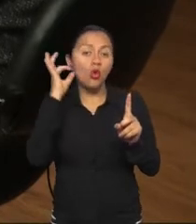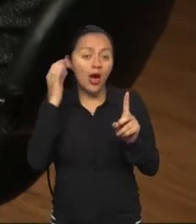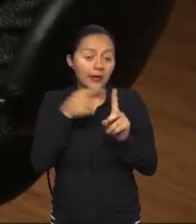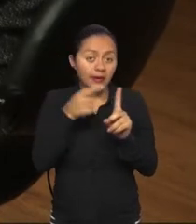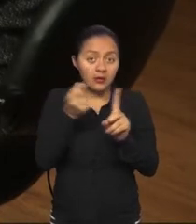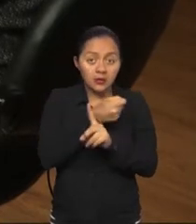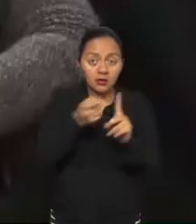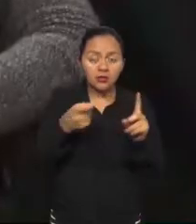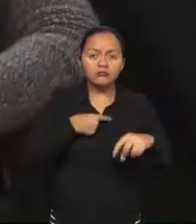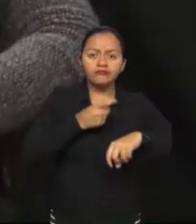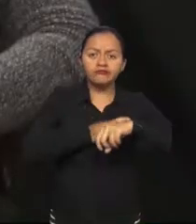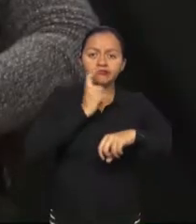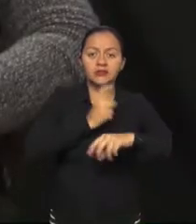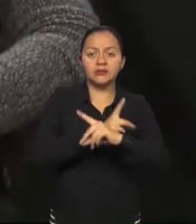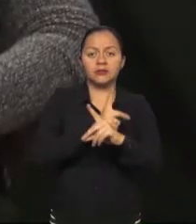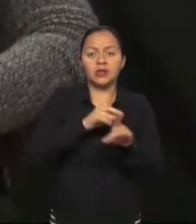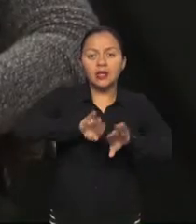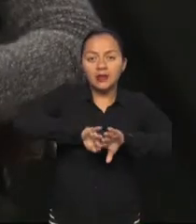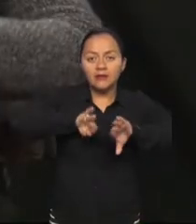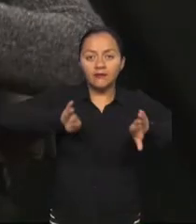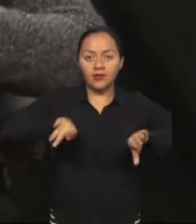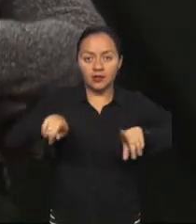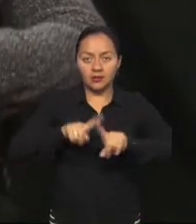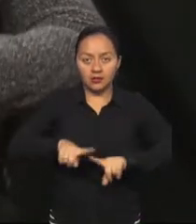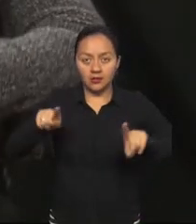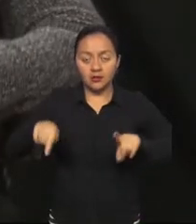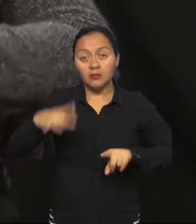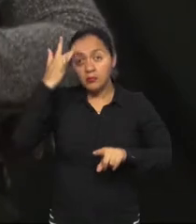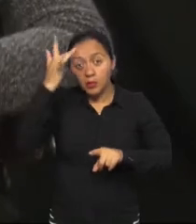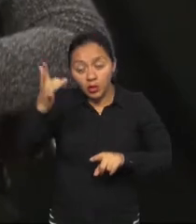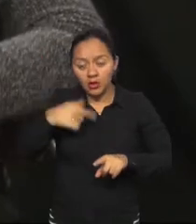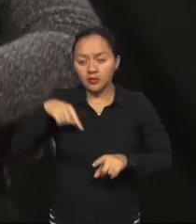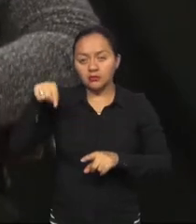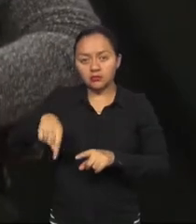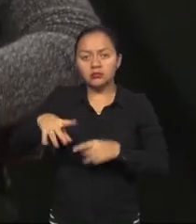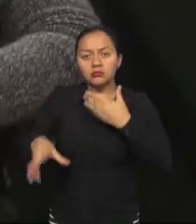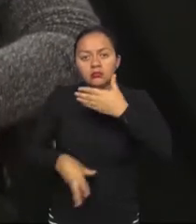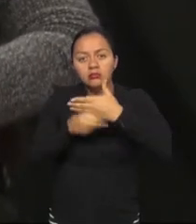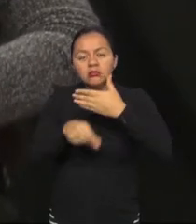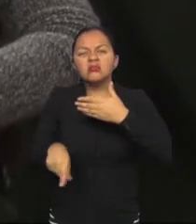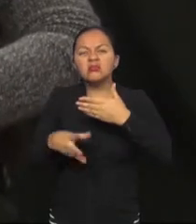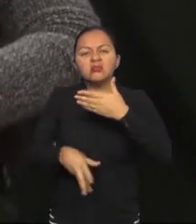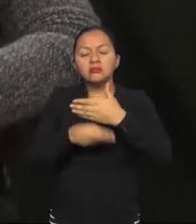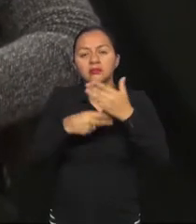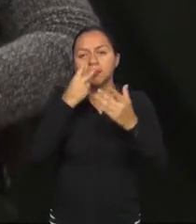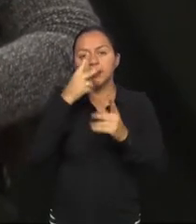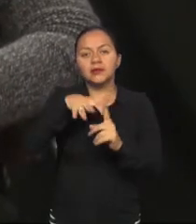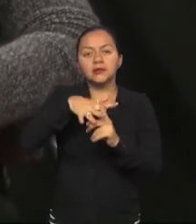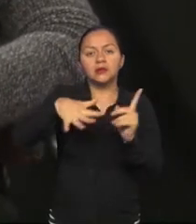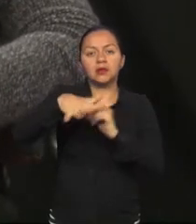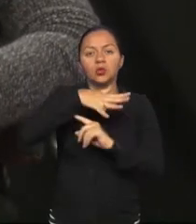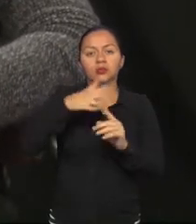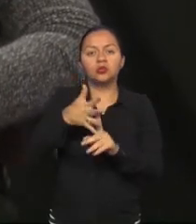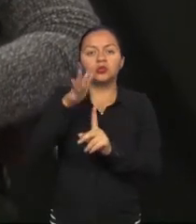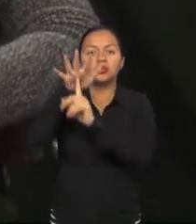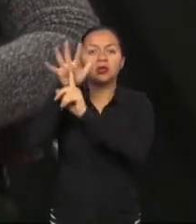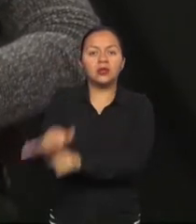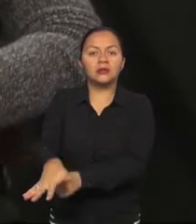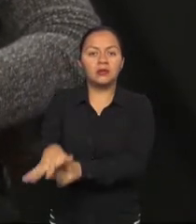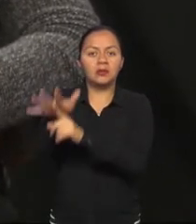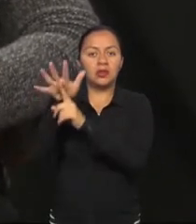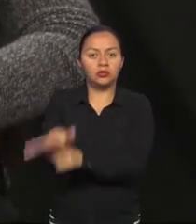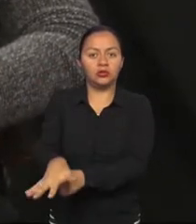específica a las personas con discapacidad, porque puede estar vinculada adicionalmente a situaciones de discriminación,